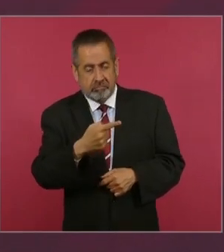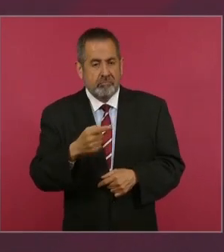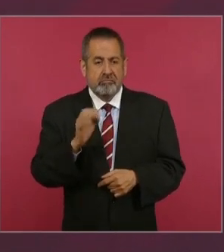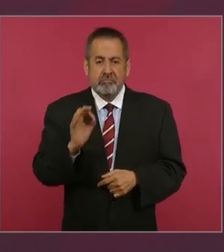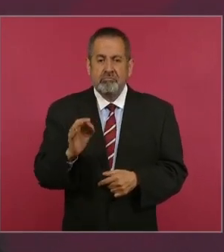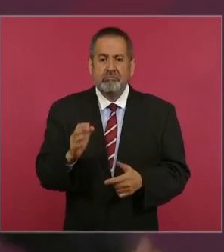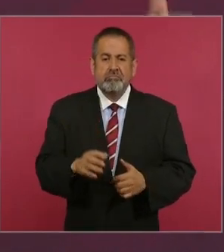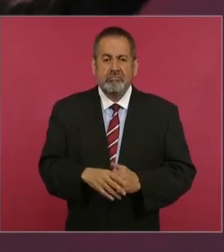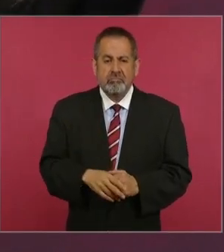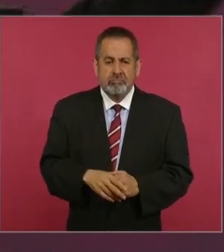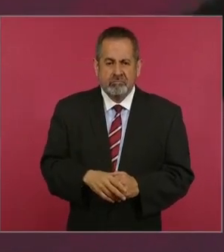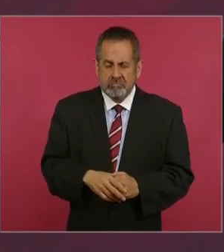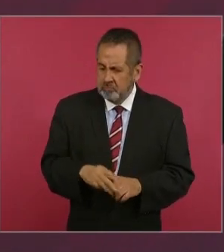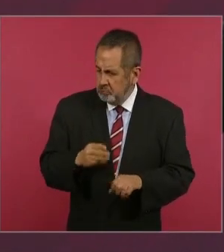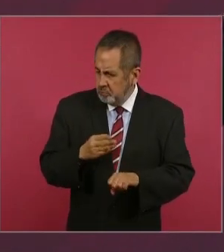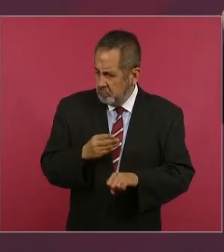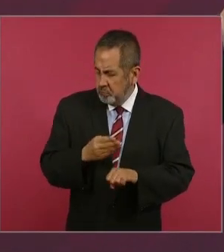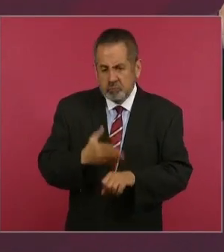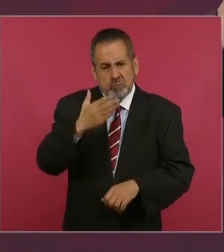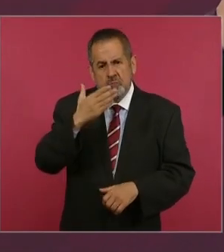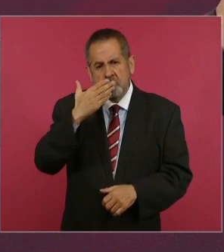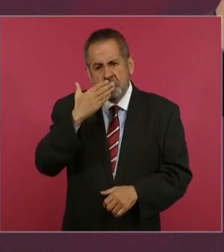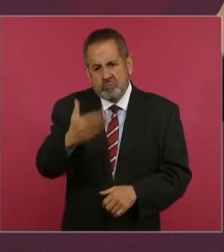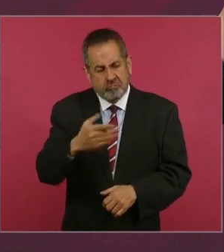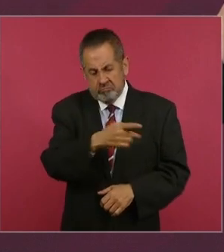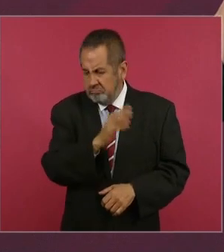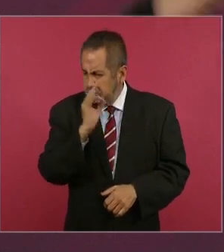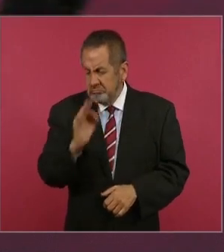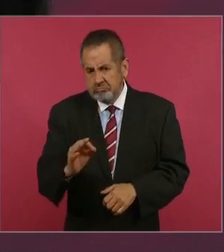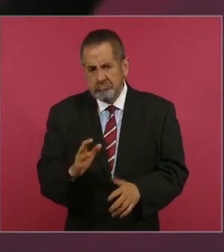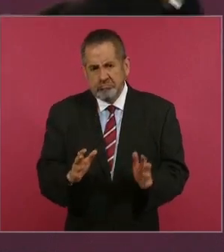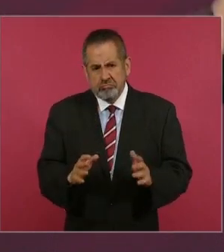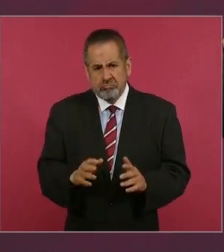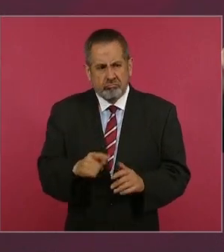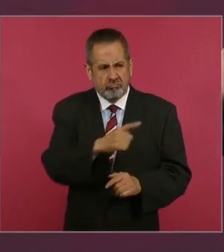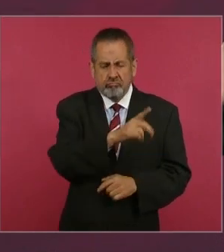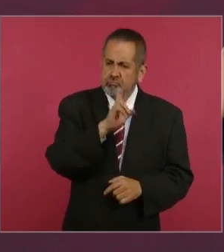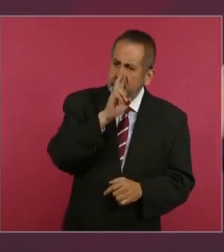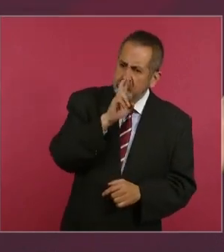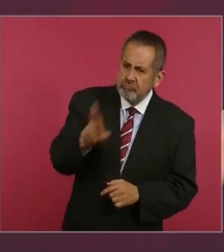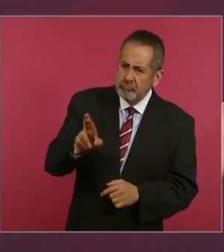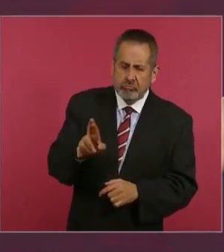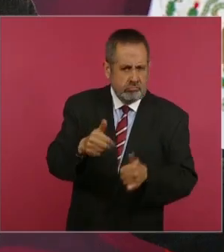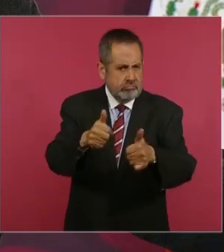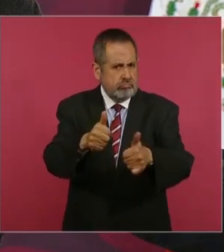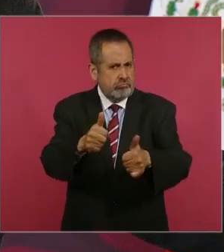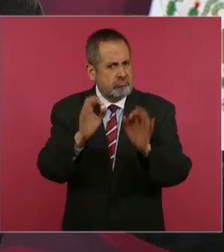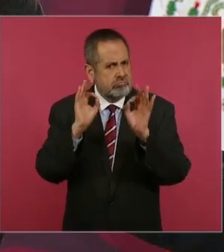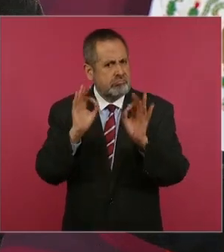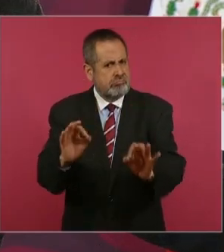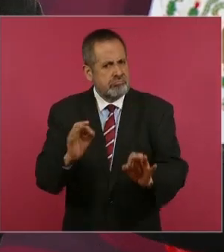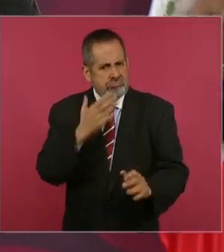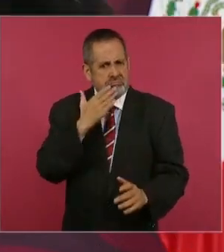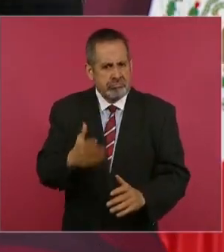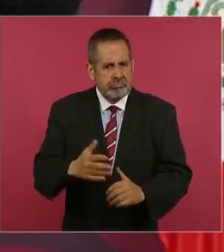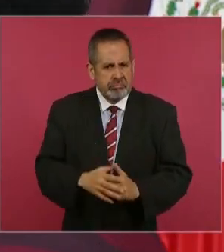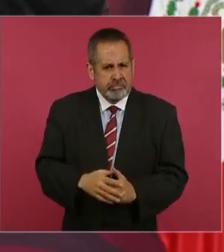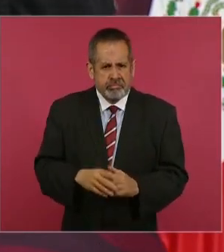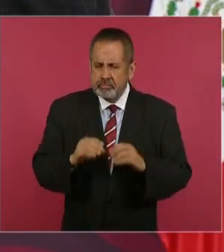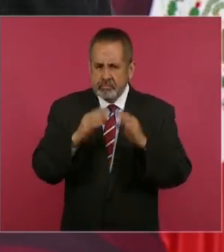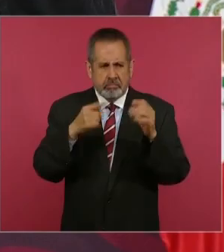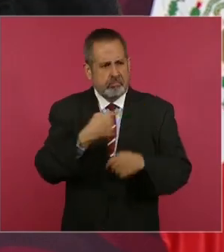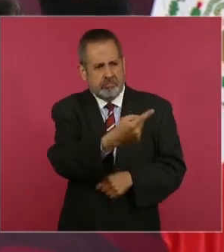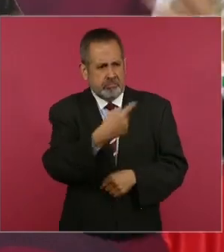justicia muy bien su respuesta Claro que